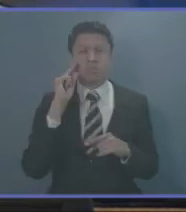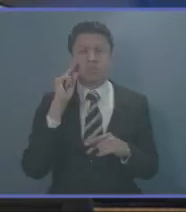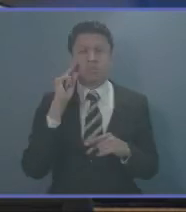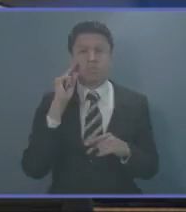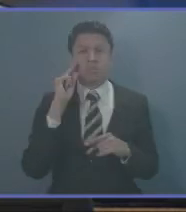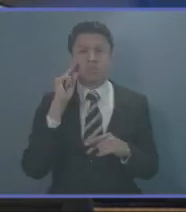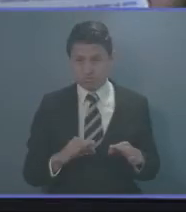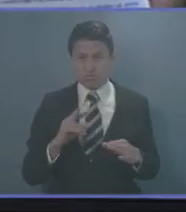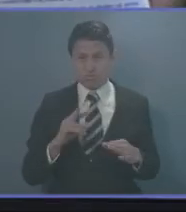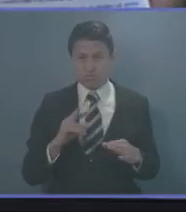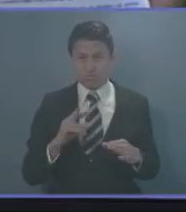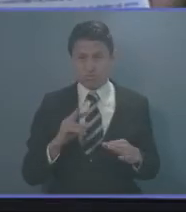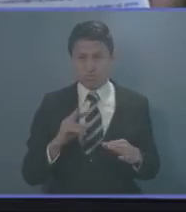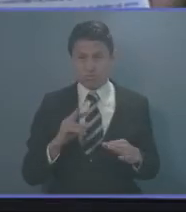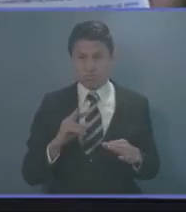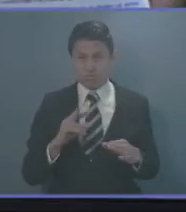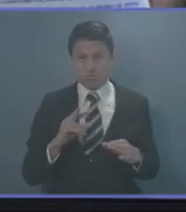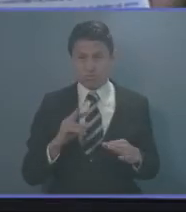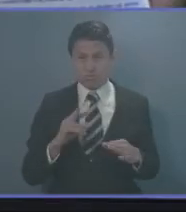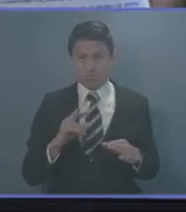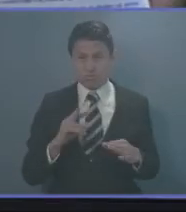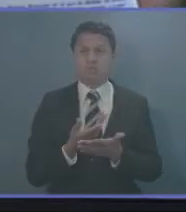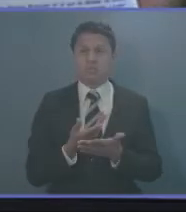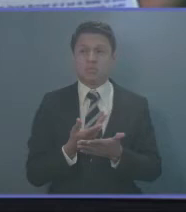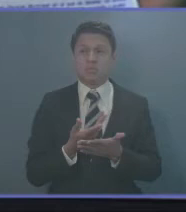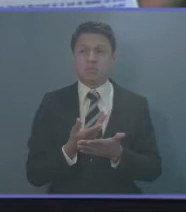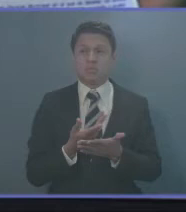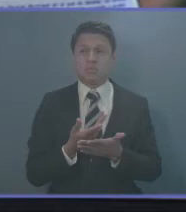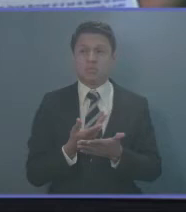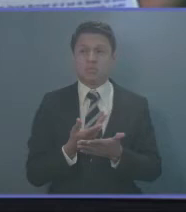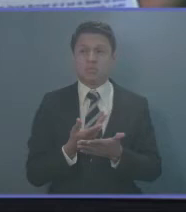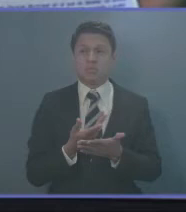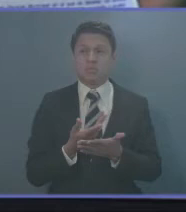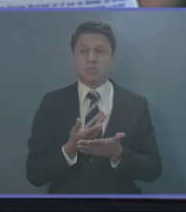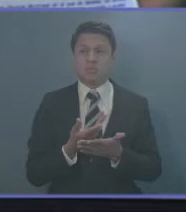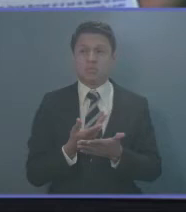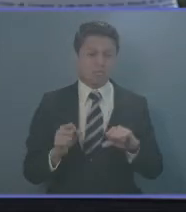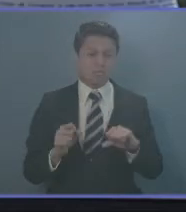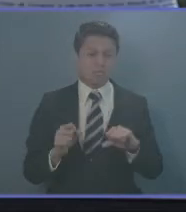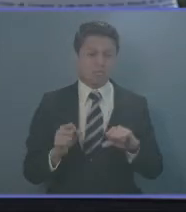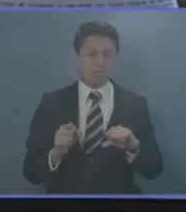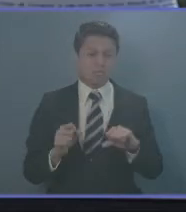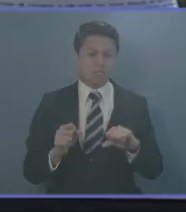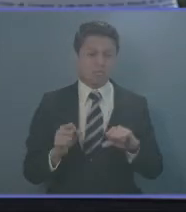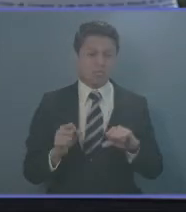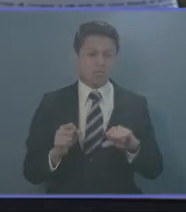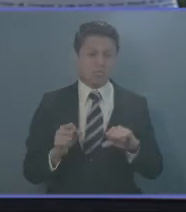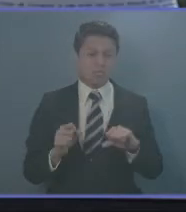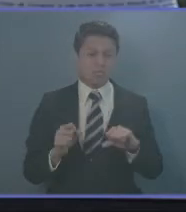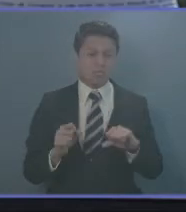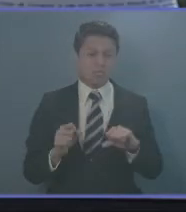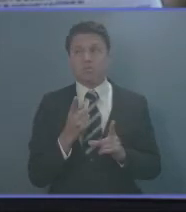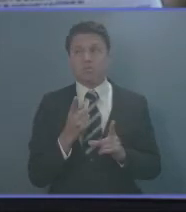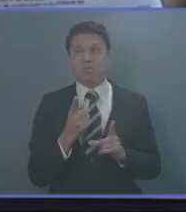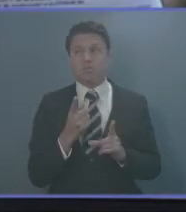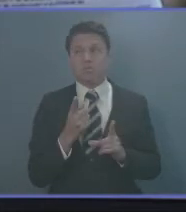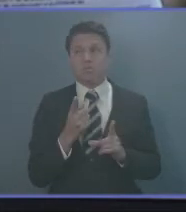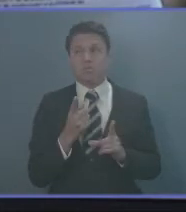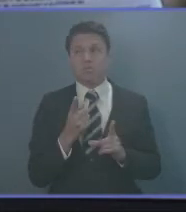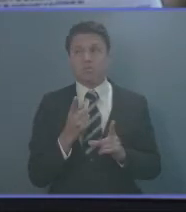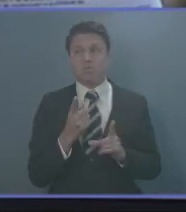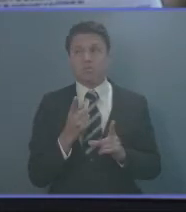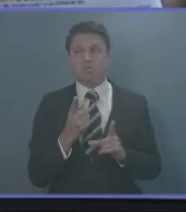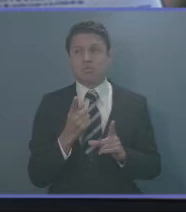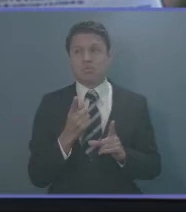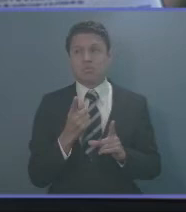liquidación resulta una diferencia a favor del contribuyente, este podrá solicitar la devolución del excedente o podrá acreditarlo